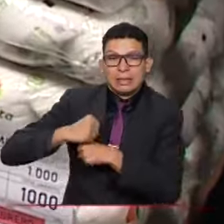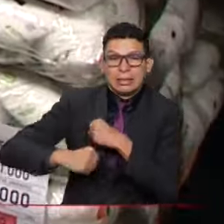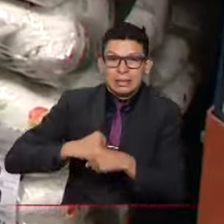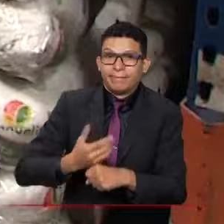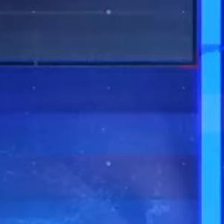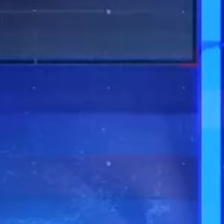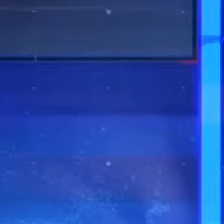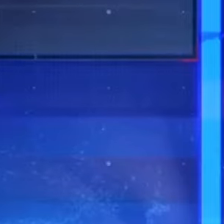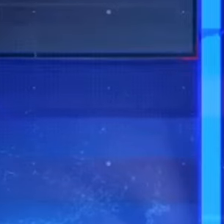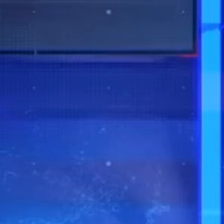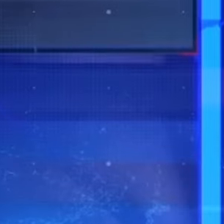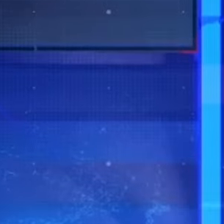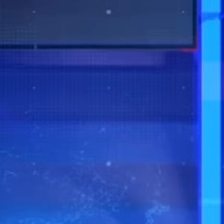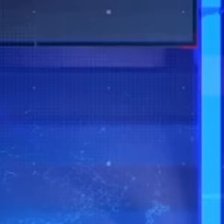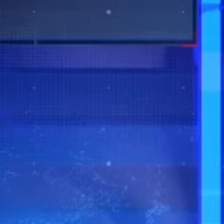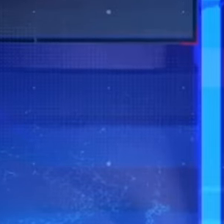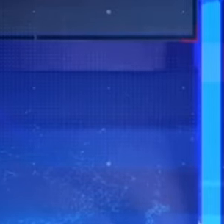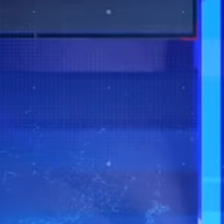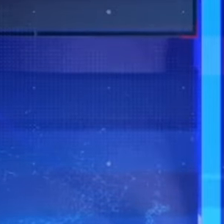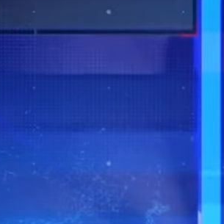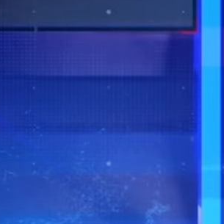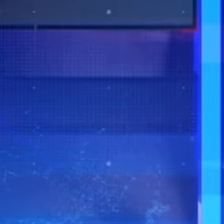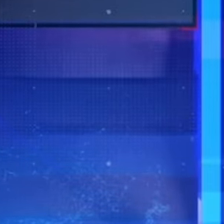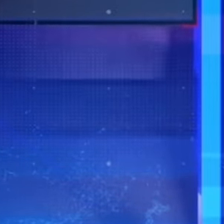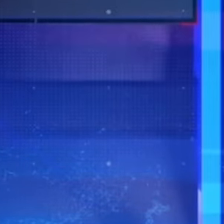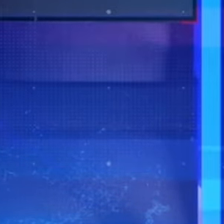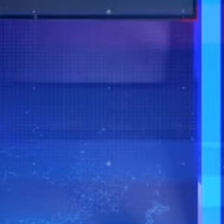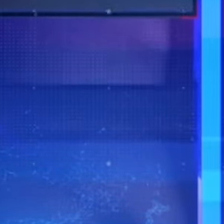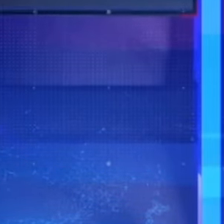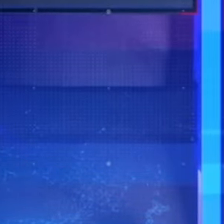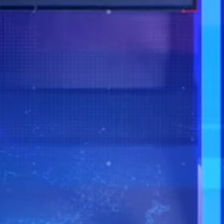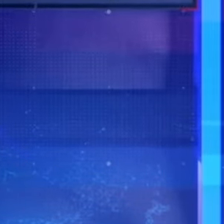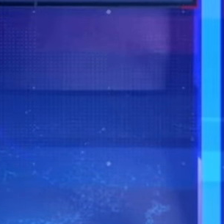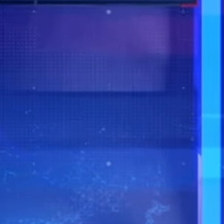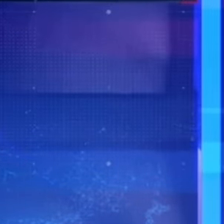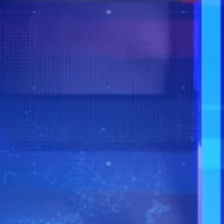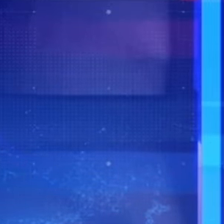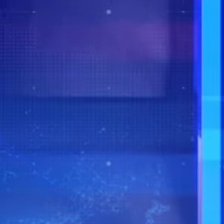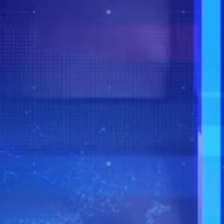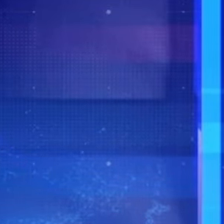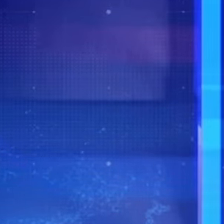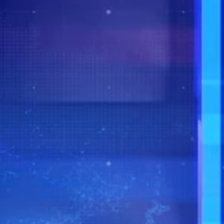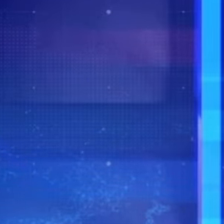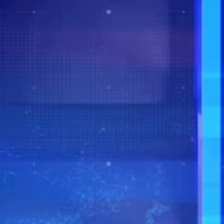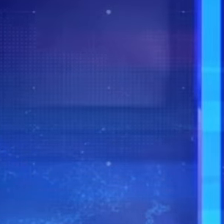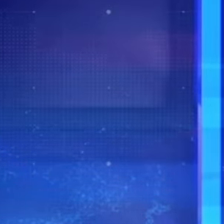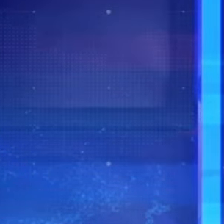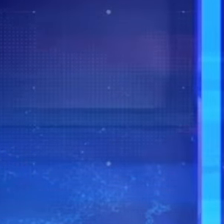Sí.